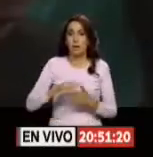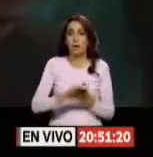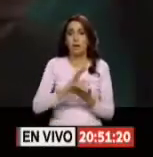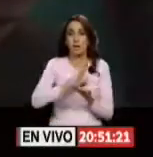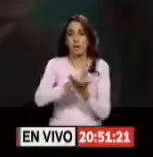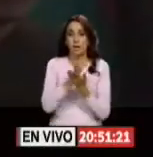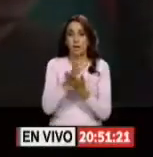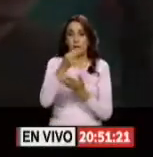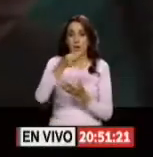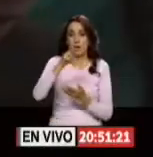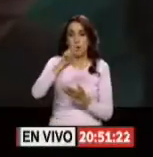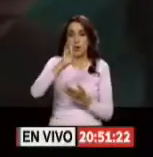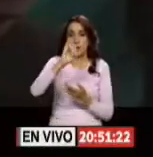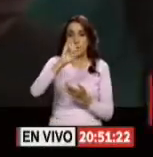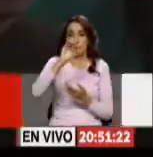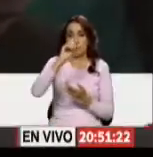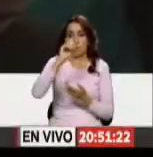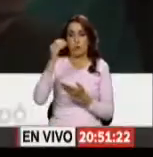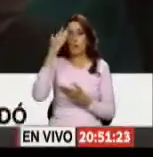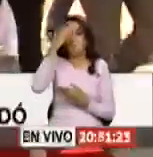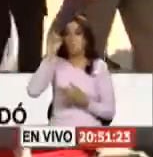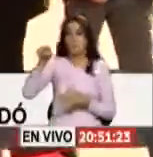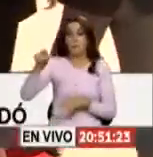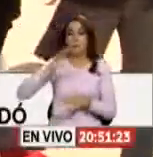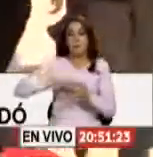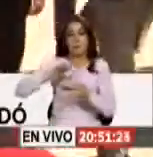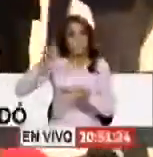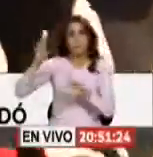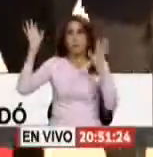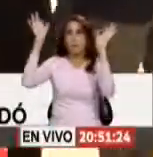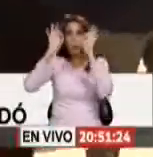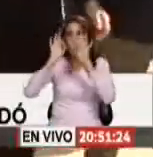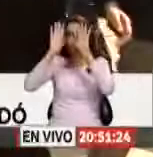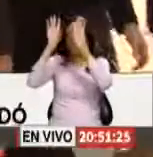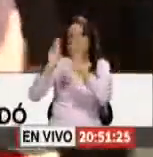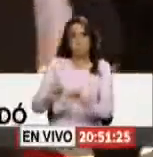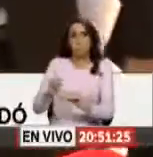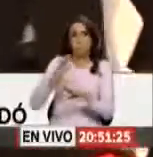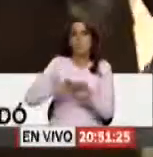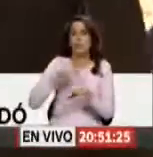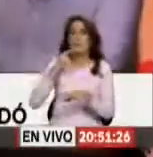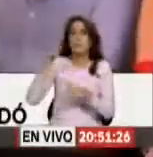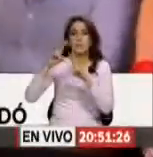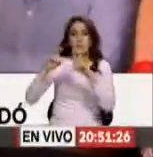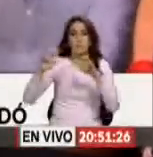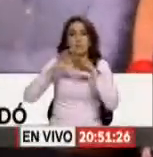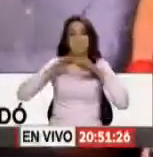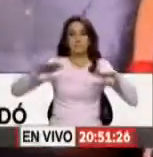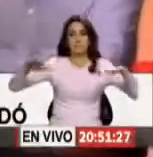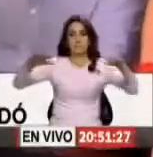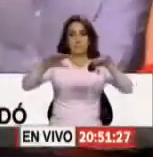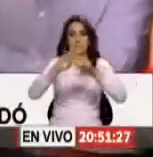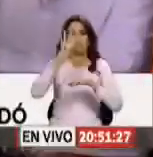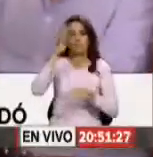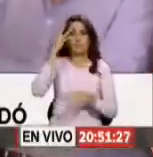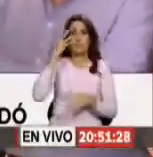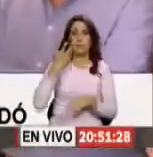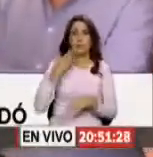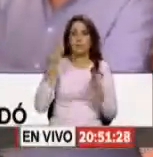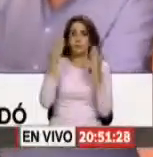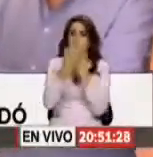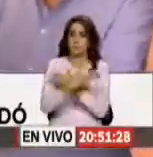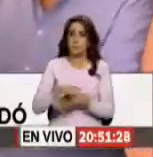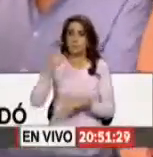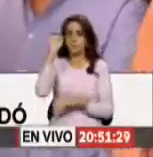por su supuesta vinculación con un ataque al sistema eléctrico que generó un apagón nacional que se extendió por 4 días. A fines de enero,